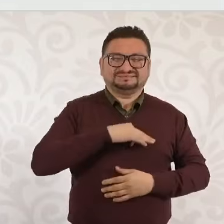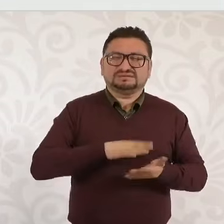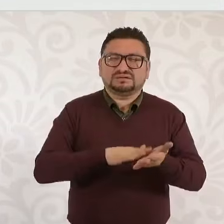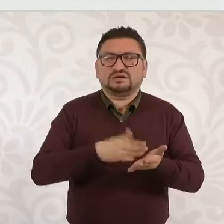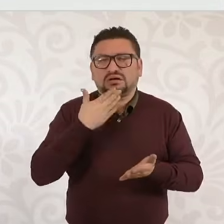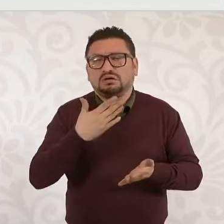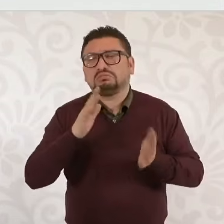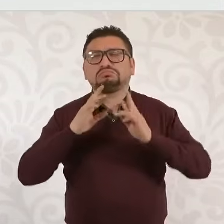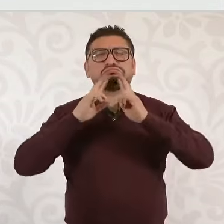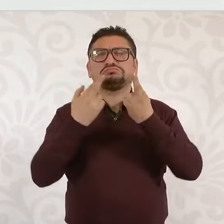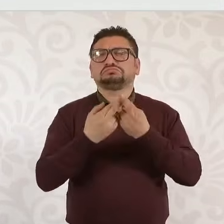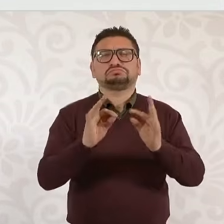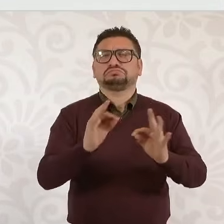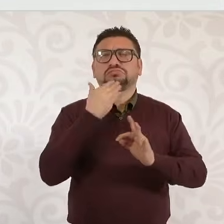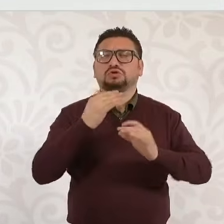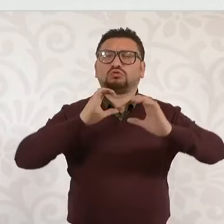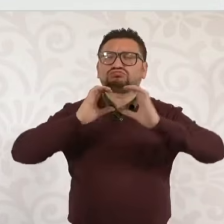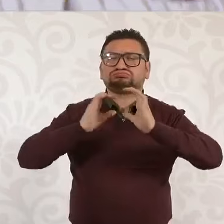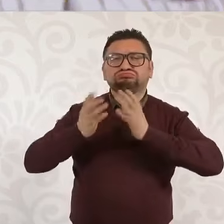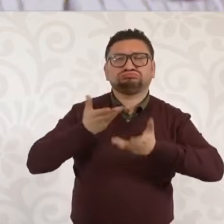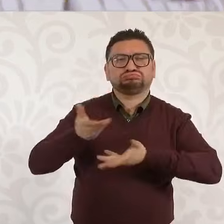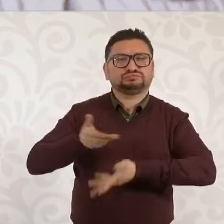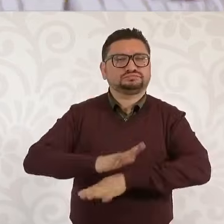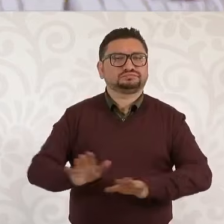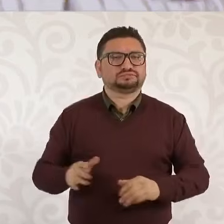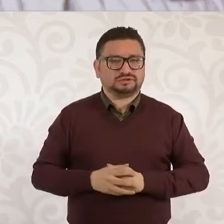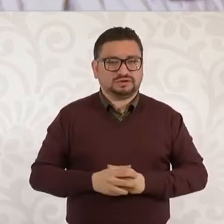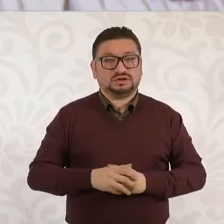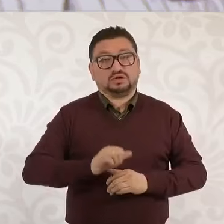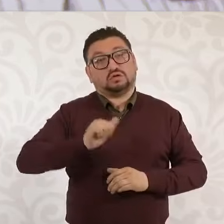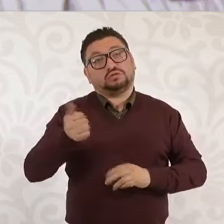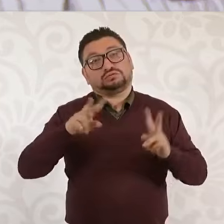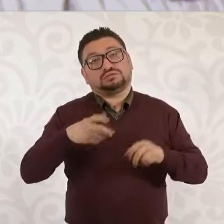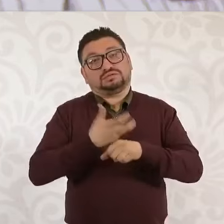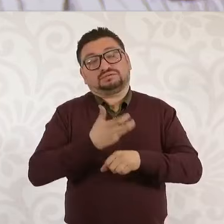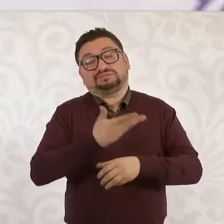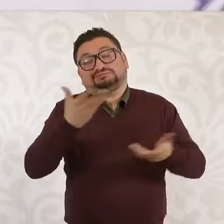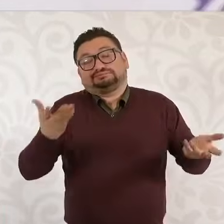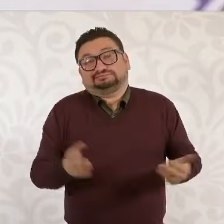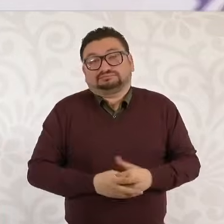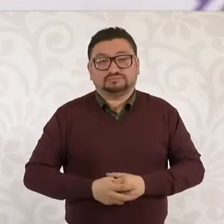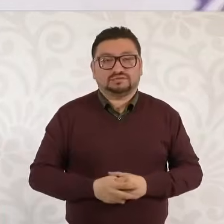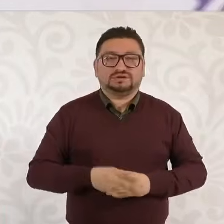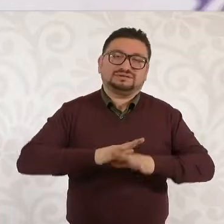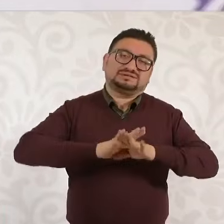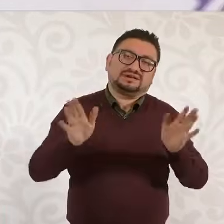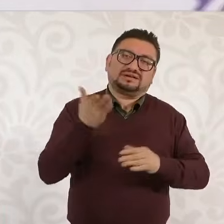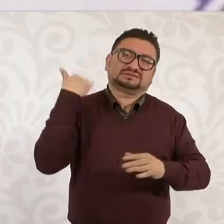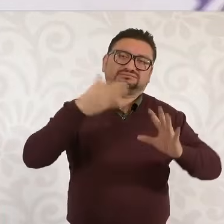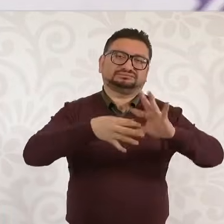una buena reunión, digamos, de comunicación. Sobre el otro, bueno, pues ya hemos